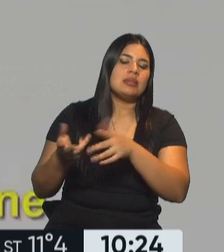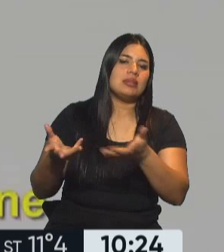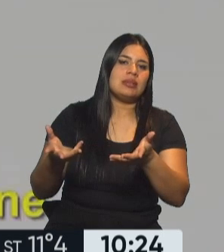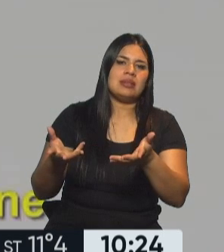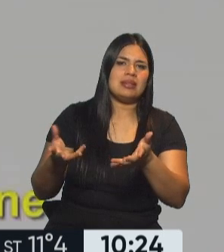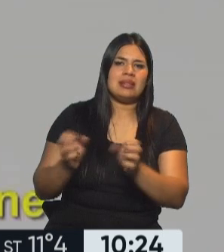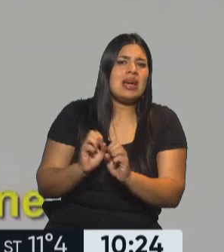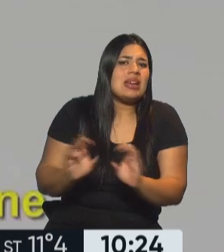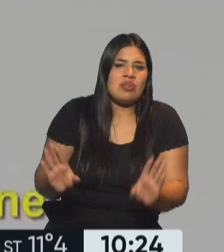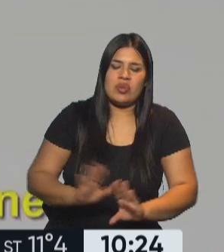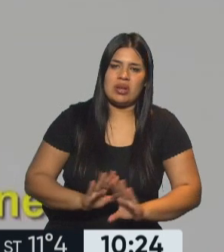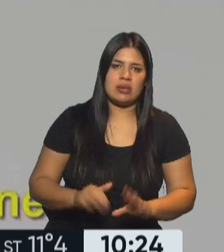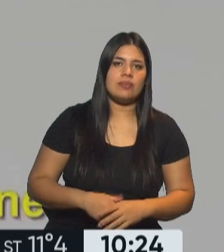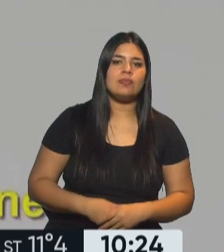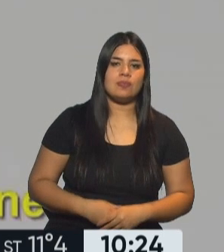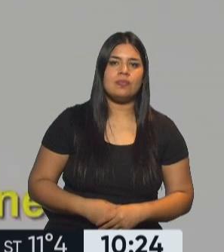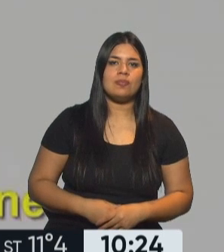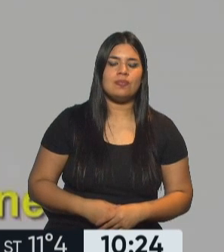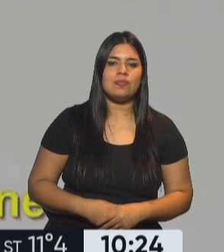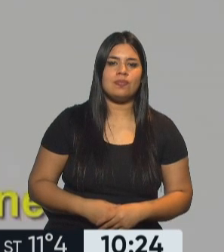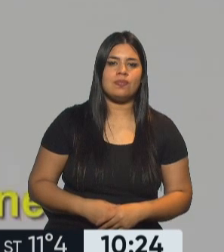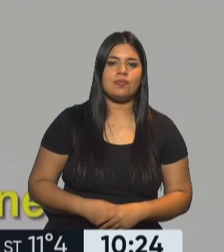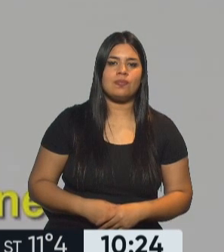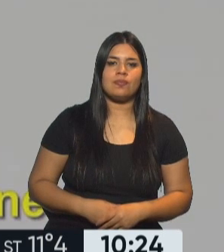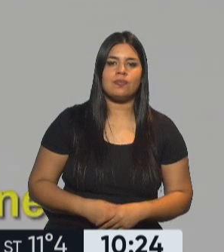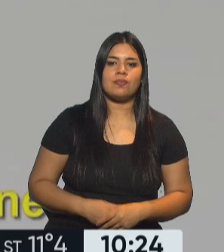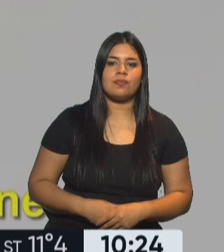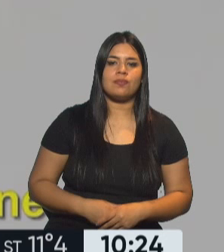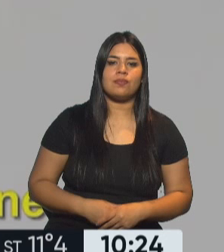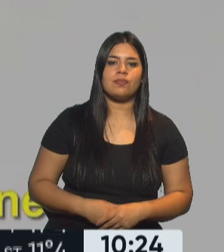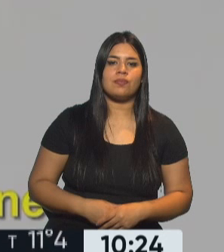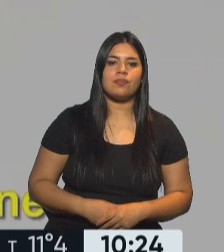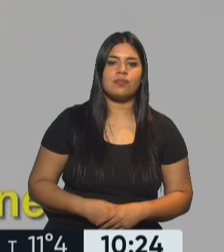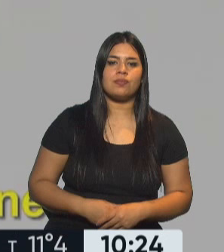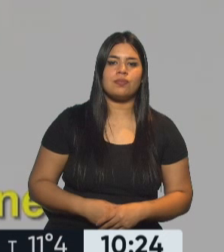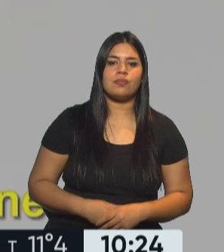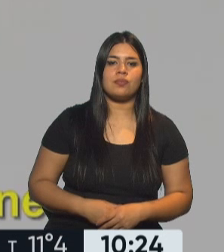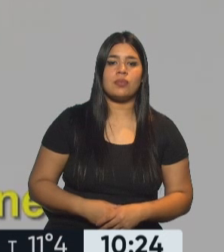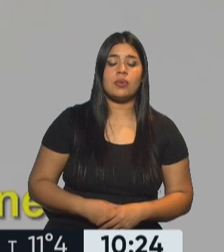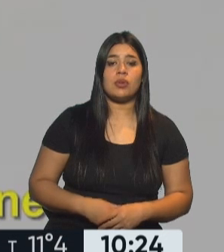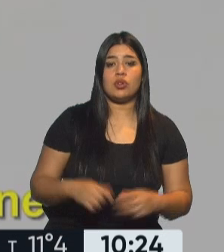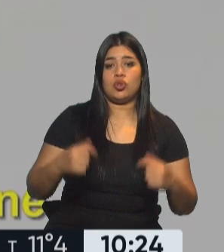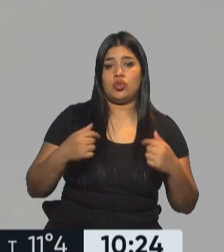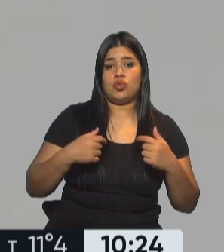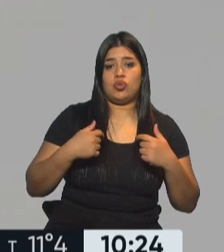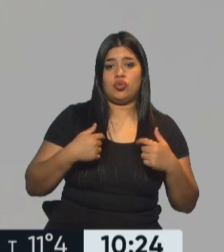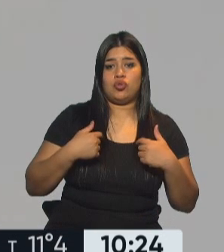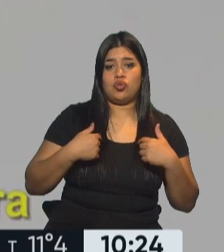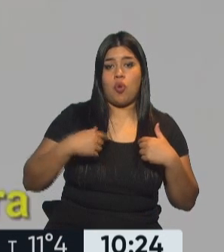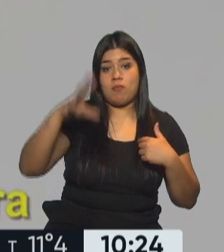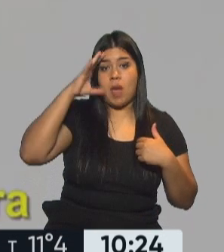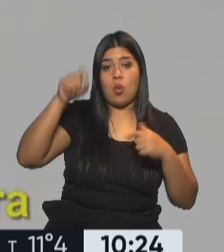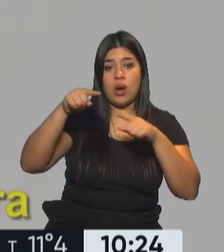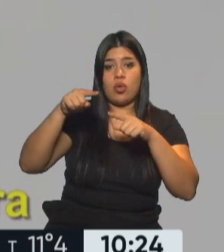fue tan trágica que lo primero que se me viene cuando me acuerdo de ella